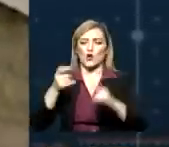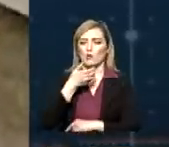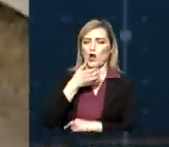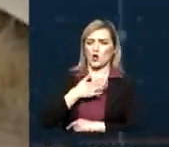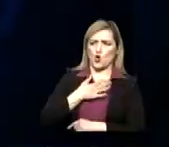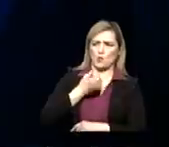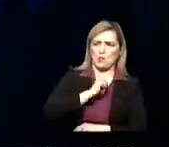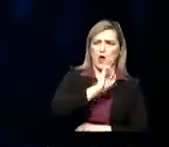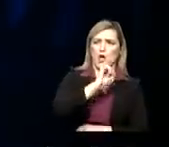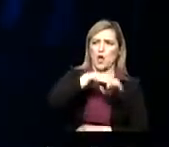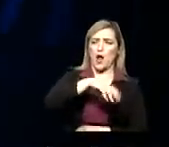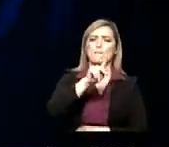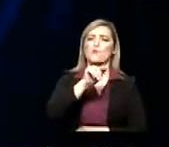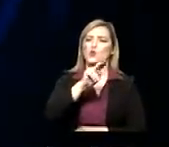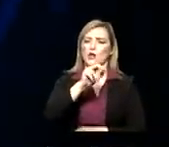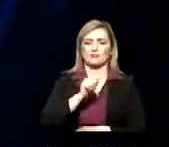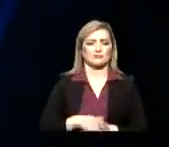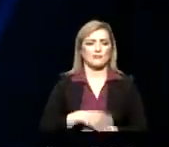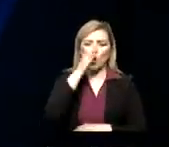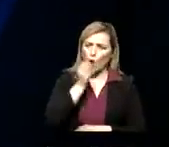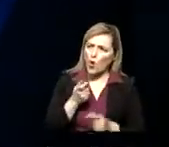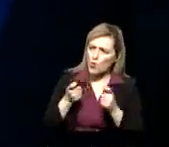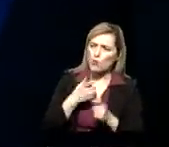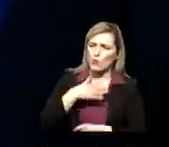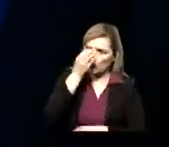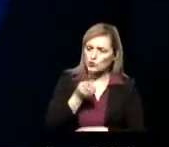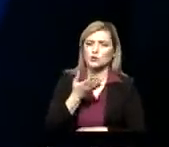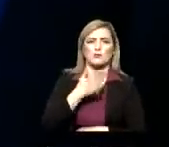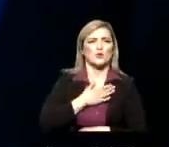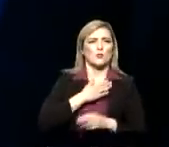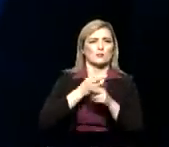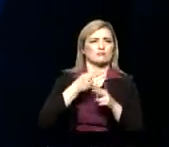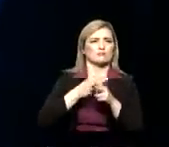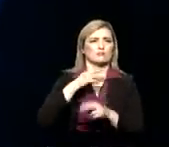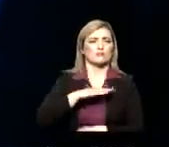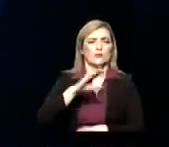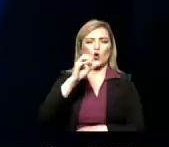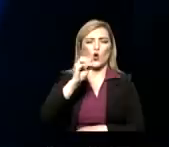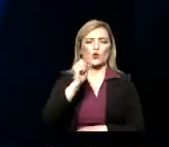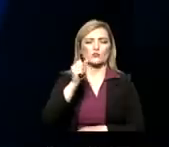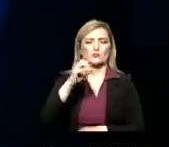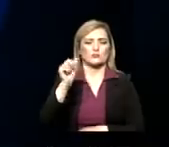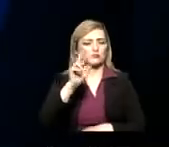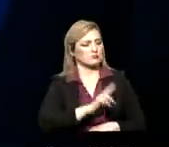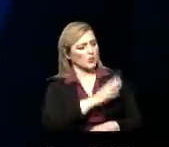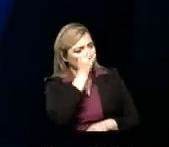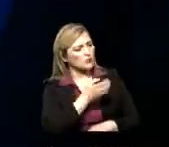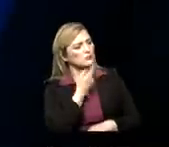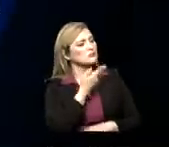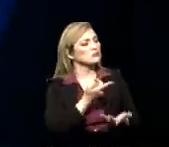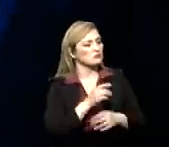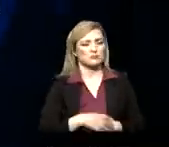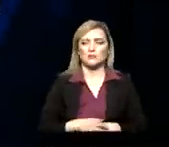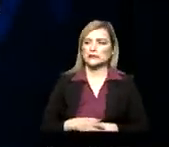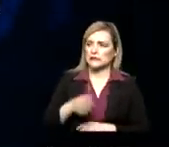la salida a Puná. Aquí el control, buenos días, Bravo Lima 2 para... Tolima, Oscar, buenos días, prosiga. Buenos